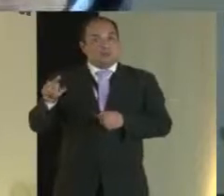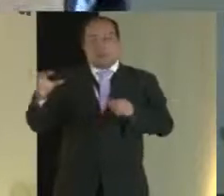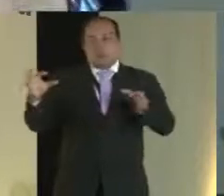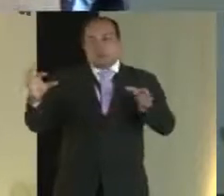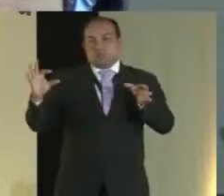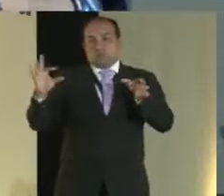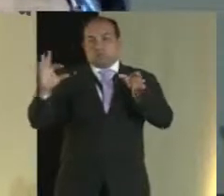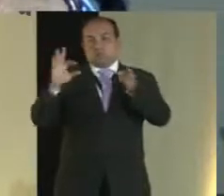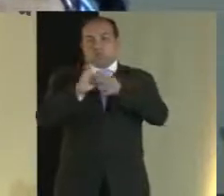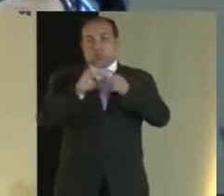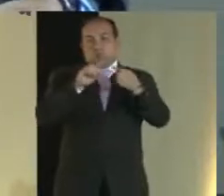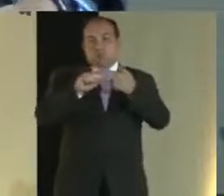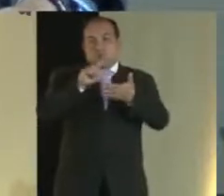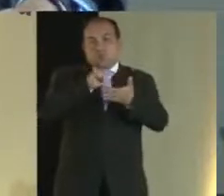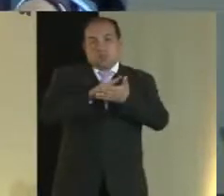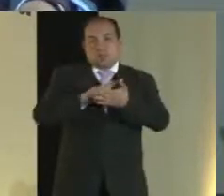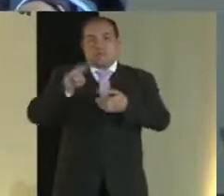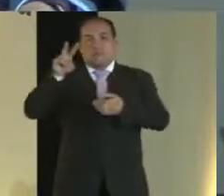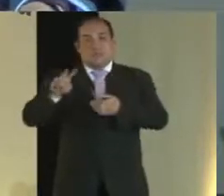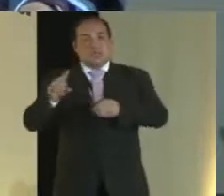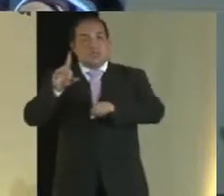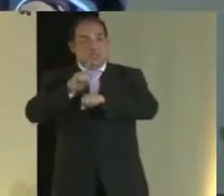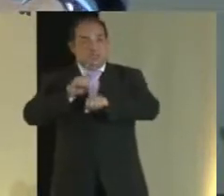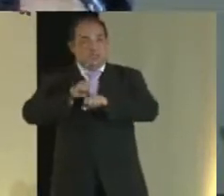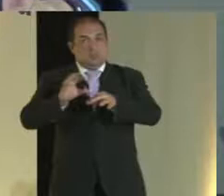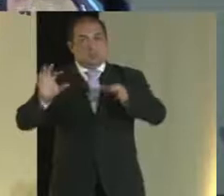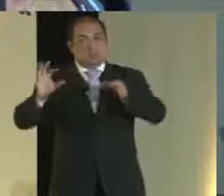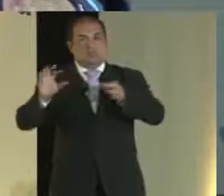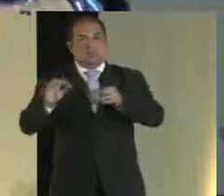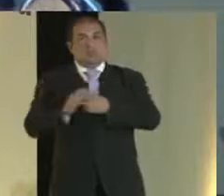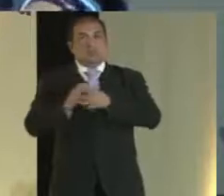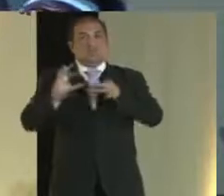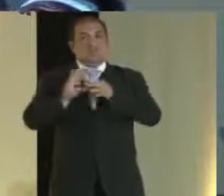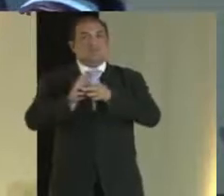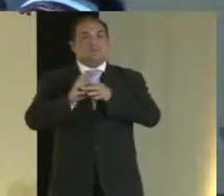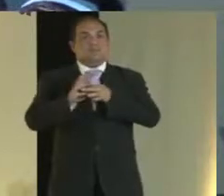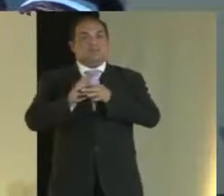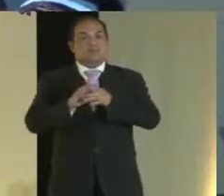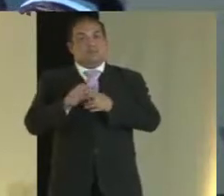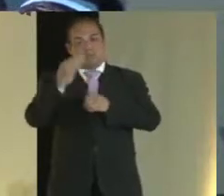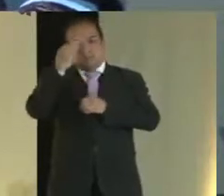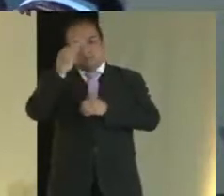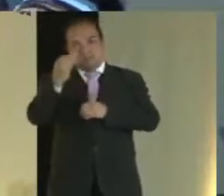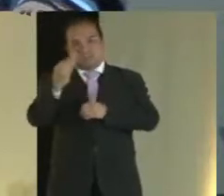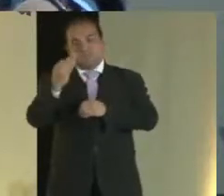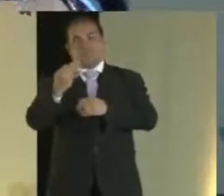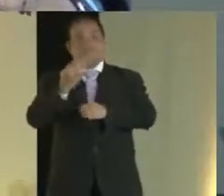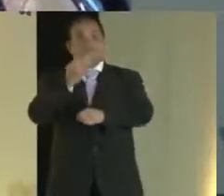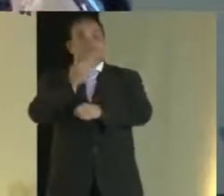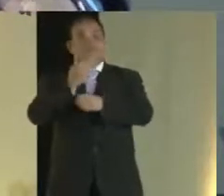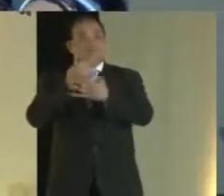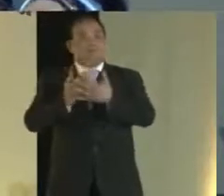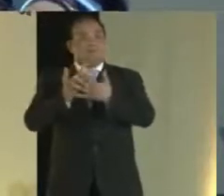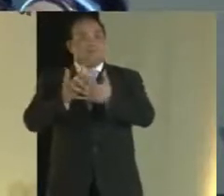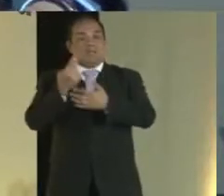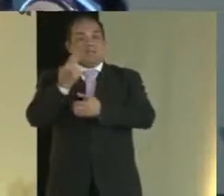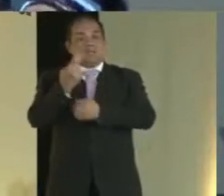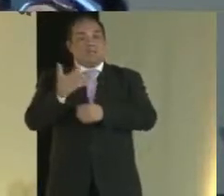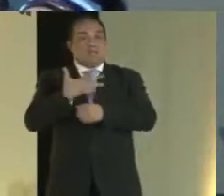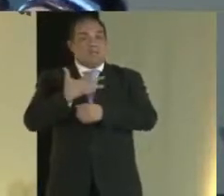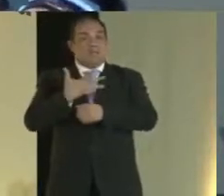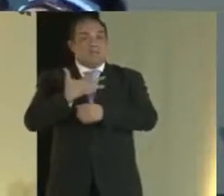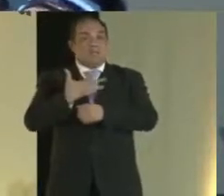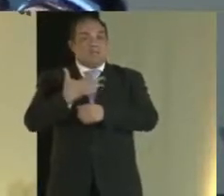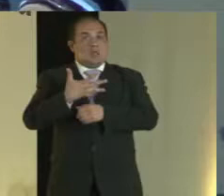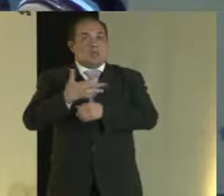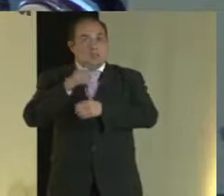brecha entre la ley y la vida cotidiana, pues va a tardar tiempo. Y vamos a ver experiencias como las